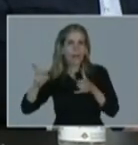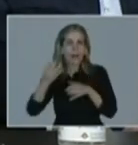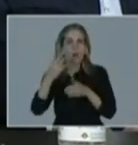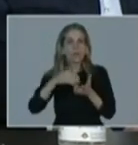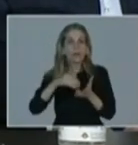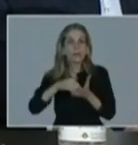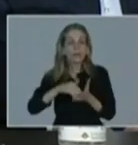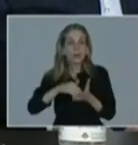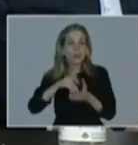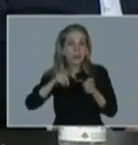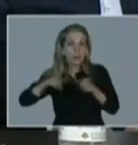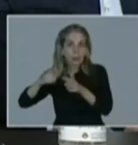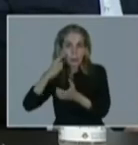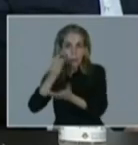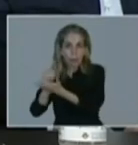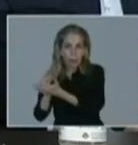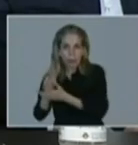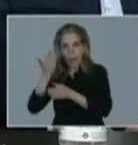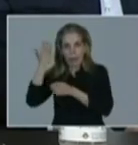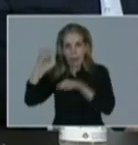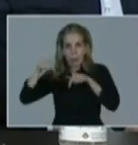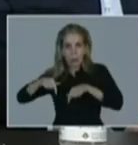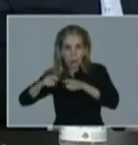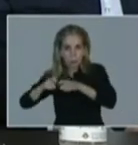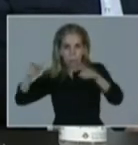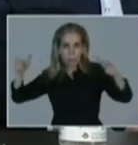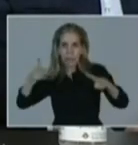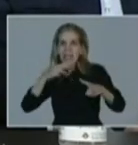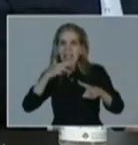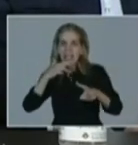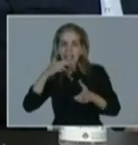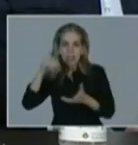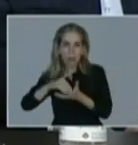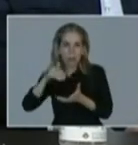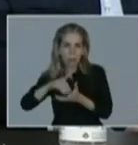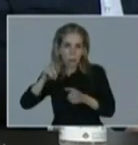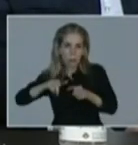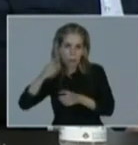rechazado que detrás de un legítimo reclamo como el que hacía la policía,